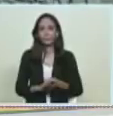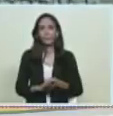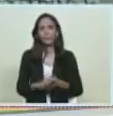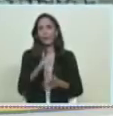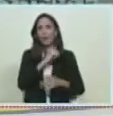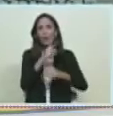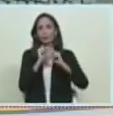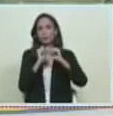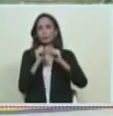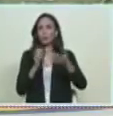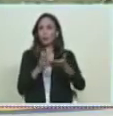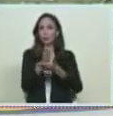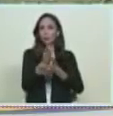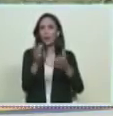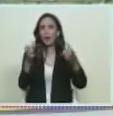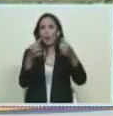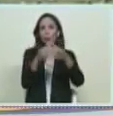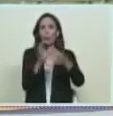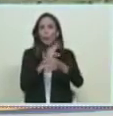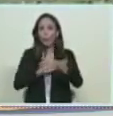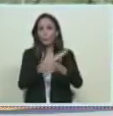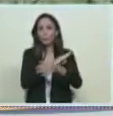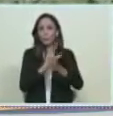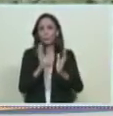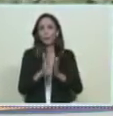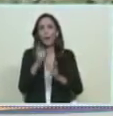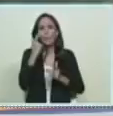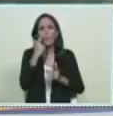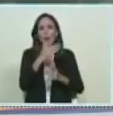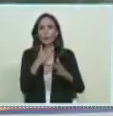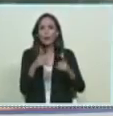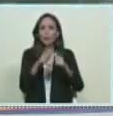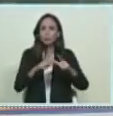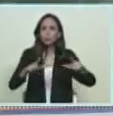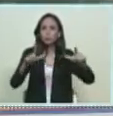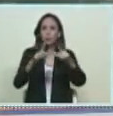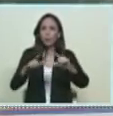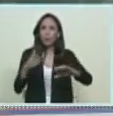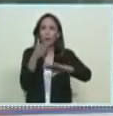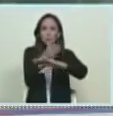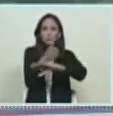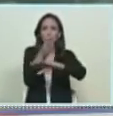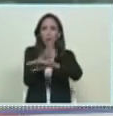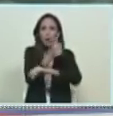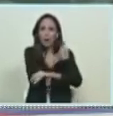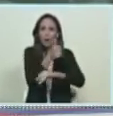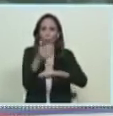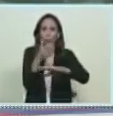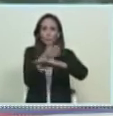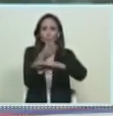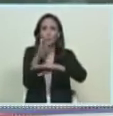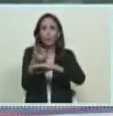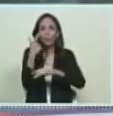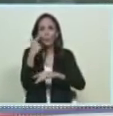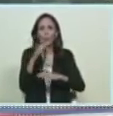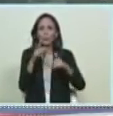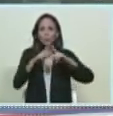se fortalezca aquí con el trabajo de la misión Negra Hipólita. Vamos entonces a ver el centro. Adelante,